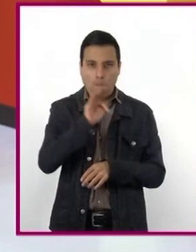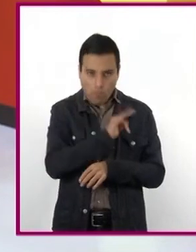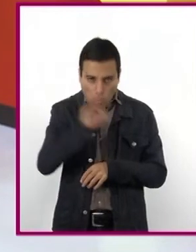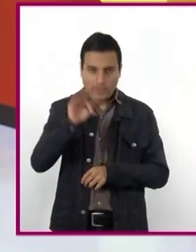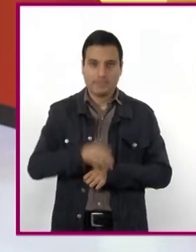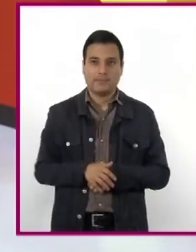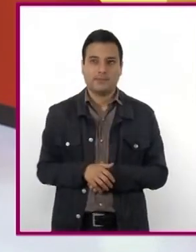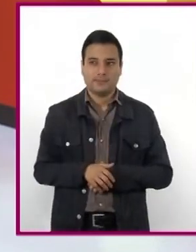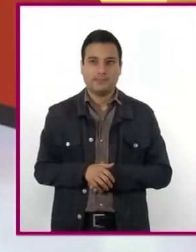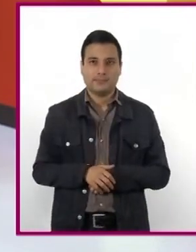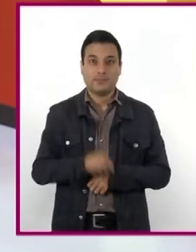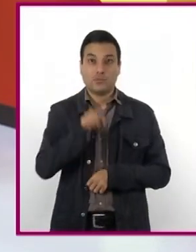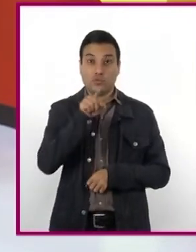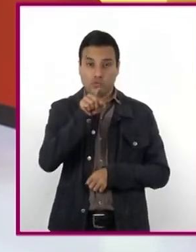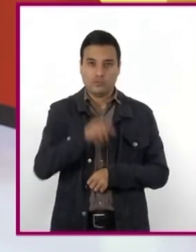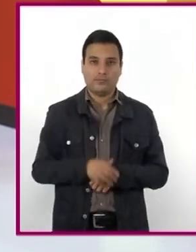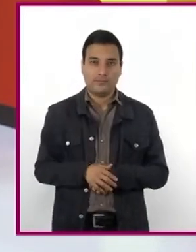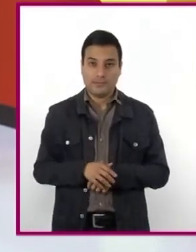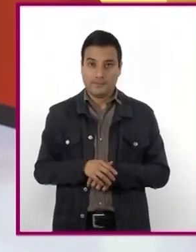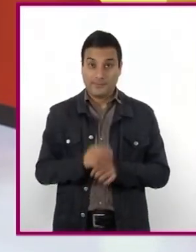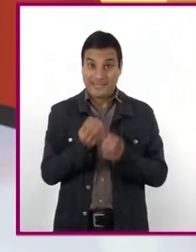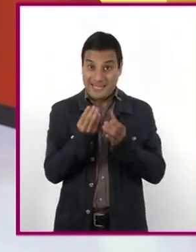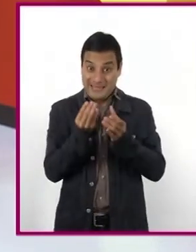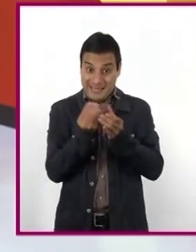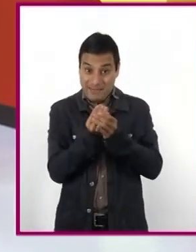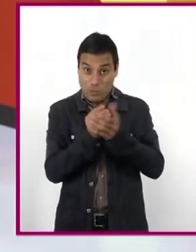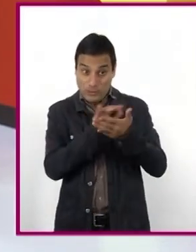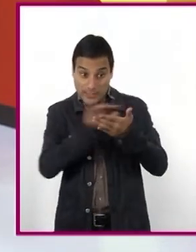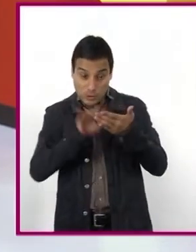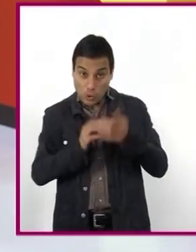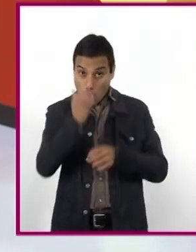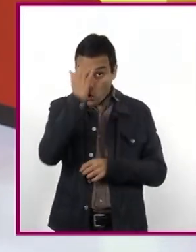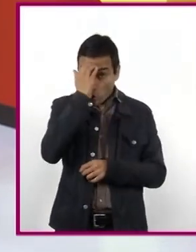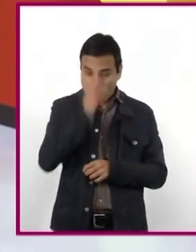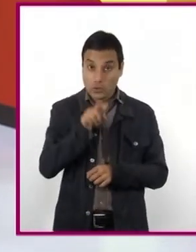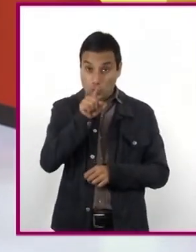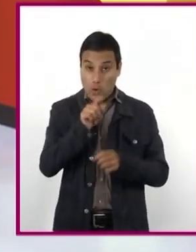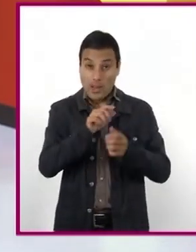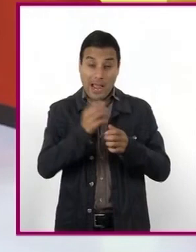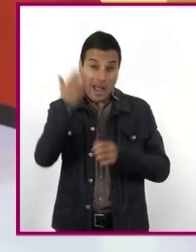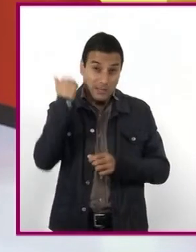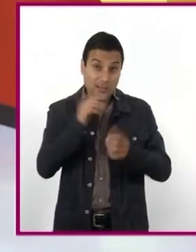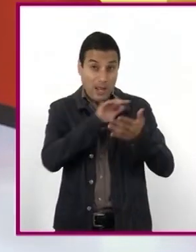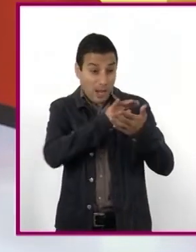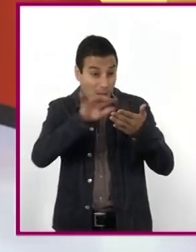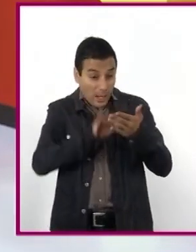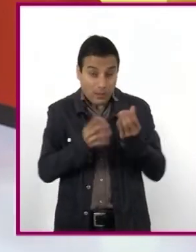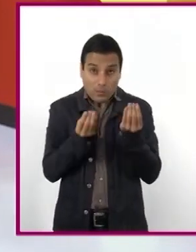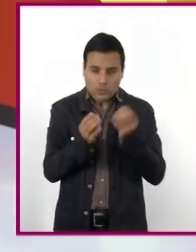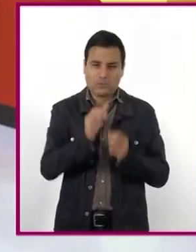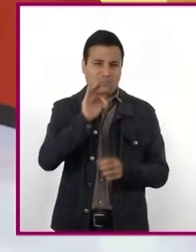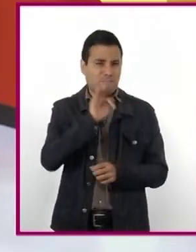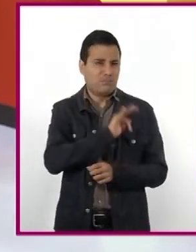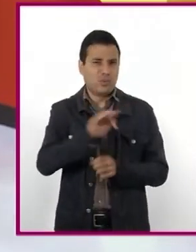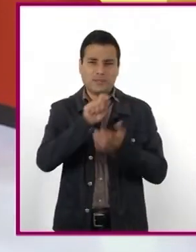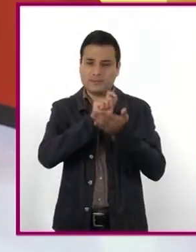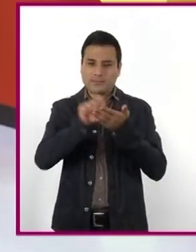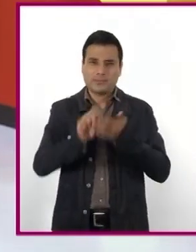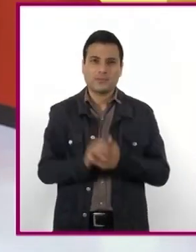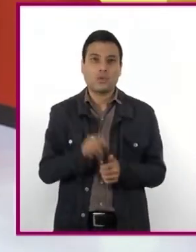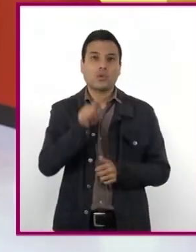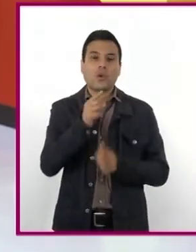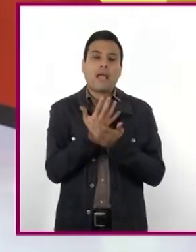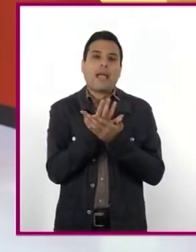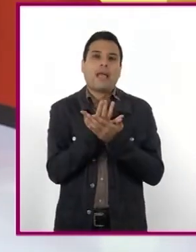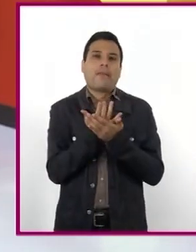siempre y cuando conozcan el tipo de texto que quieren hacer y hayan leído suficientes ejemplos. No necesitan tener más años